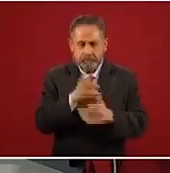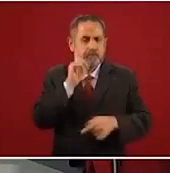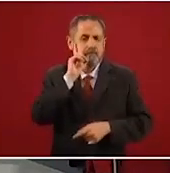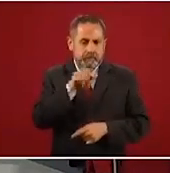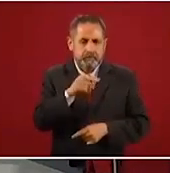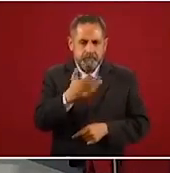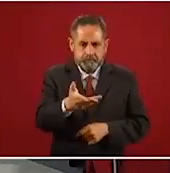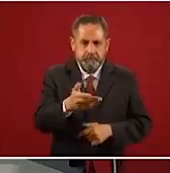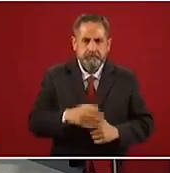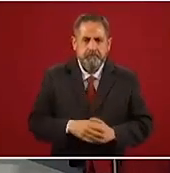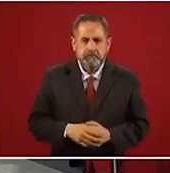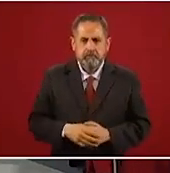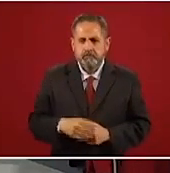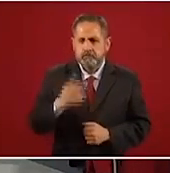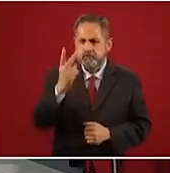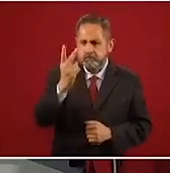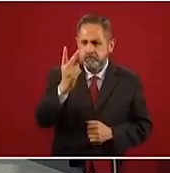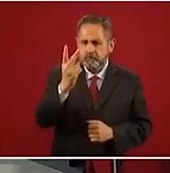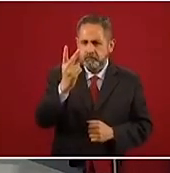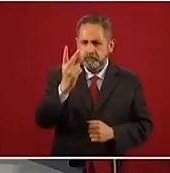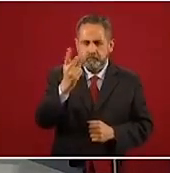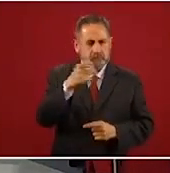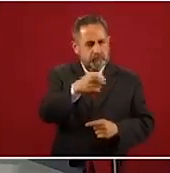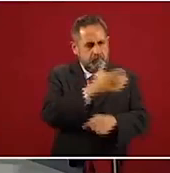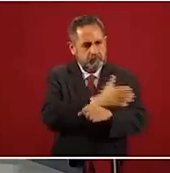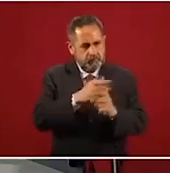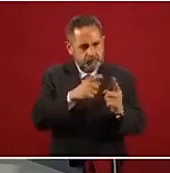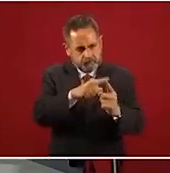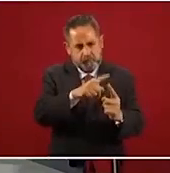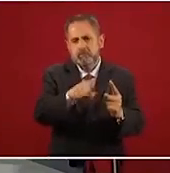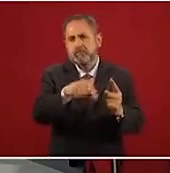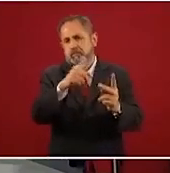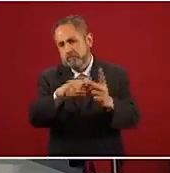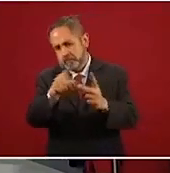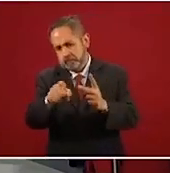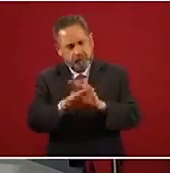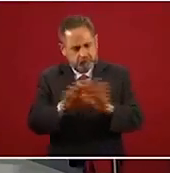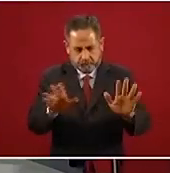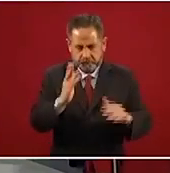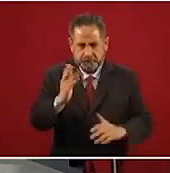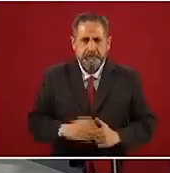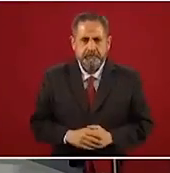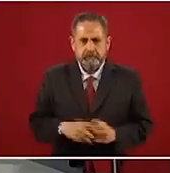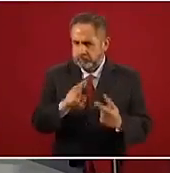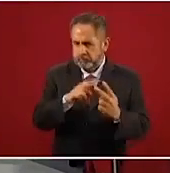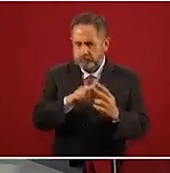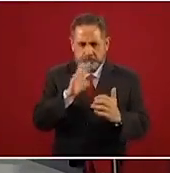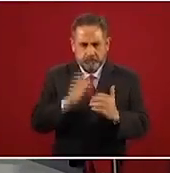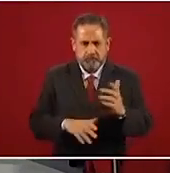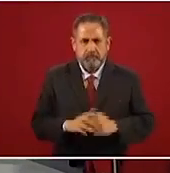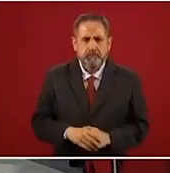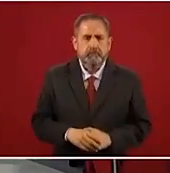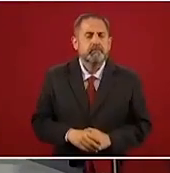mañana. Dos, la compañera y el, ya. Ustedes dos, ya.